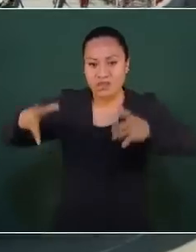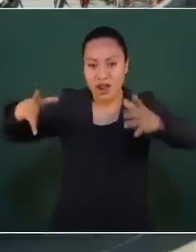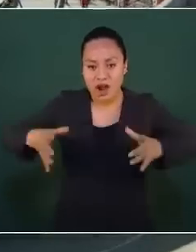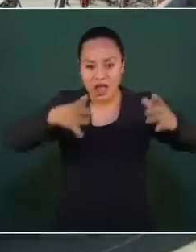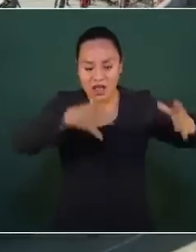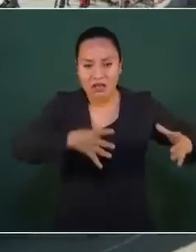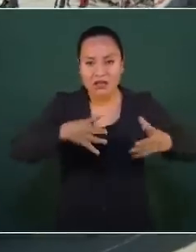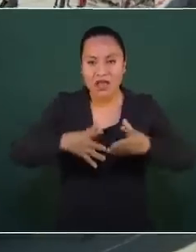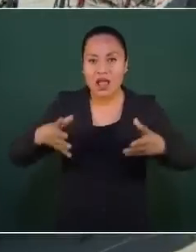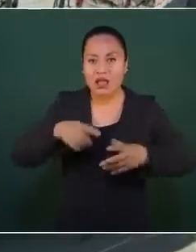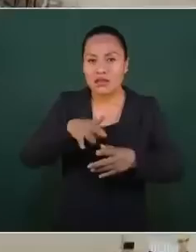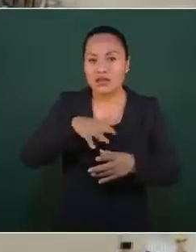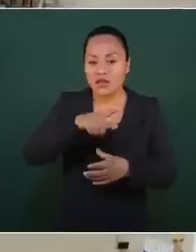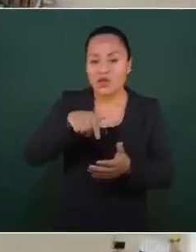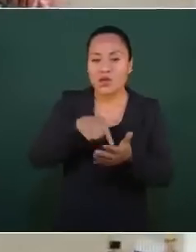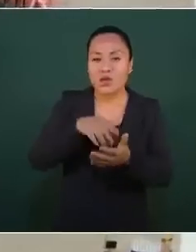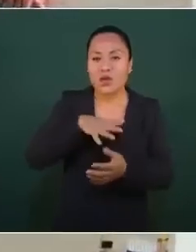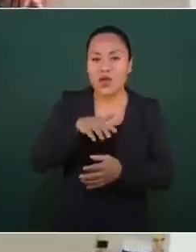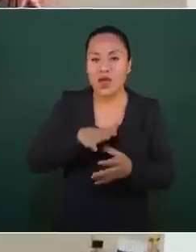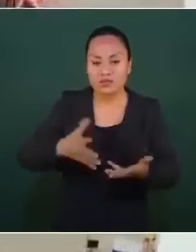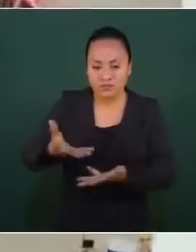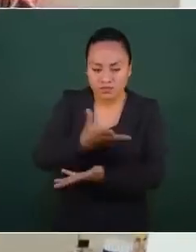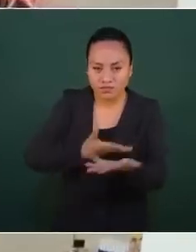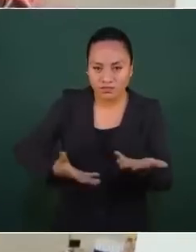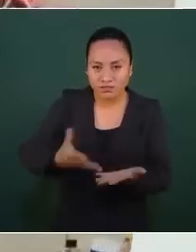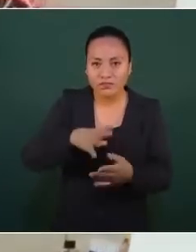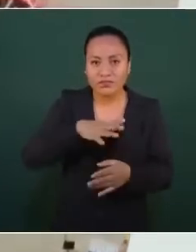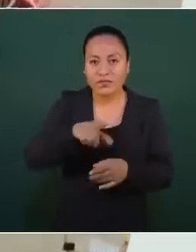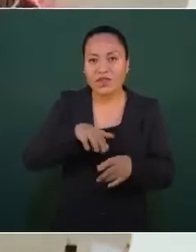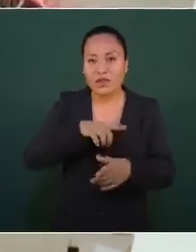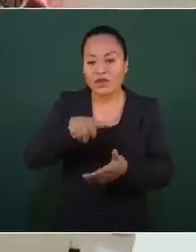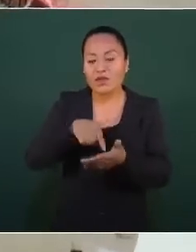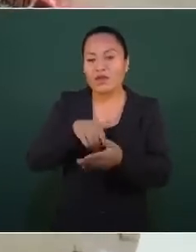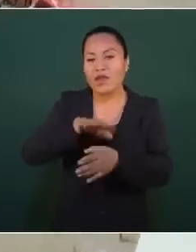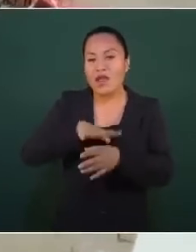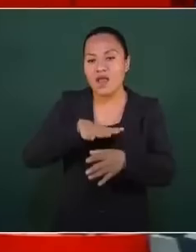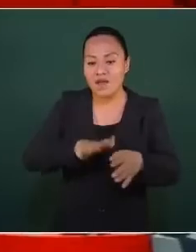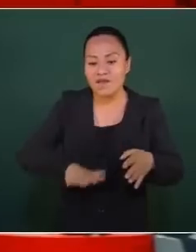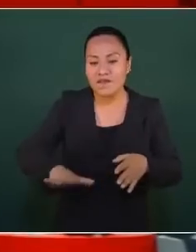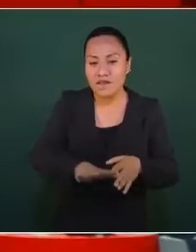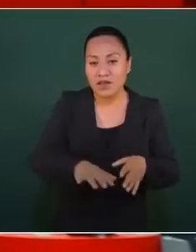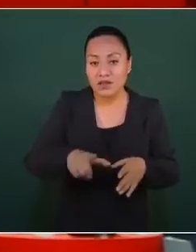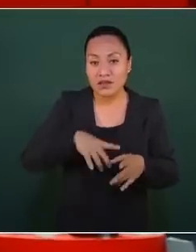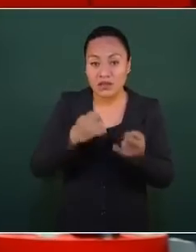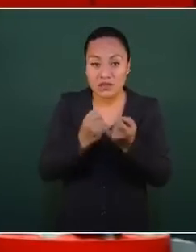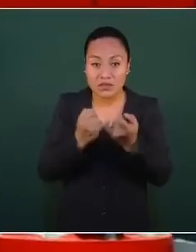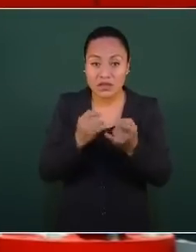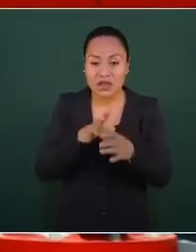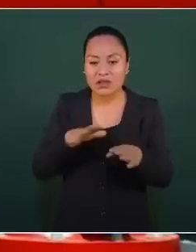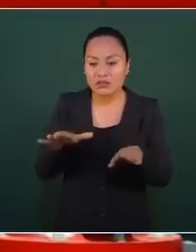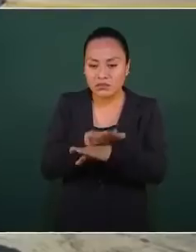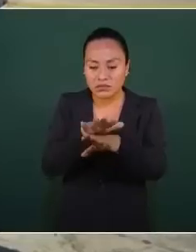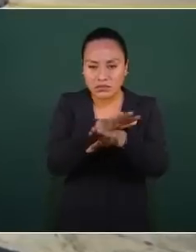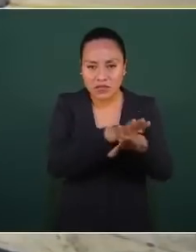tanques de residuo de vacío de la planta combinada. Continúa la colocación de placa de fondo y anular. Y se recibió el